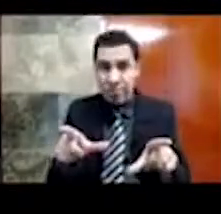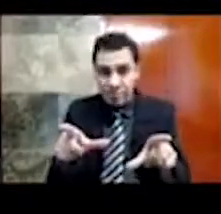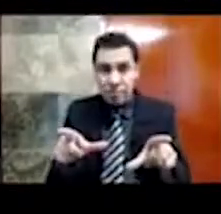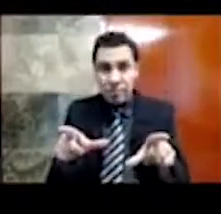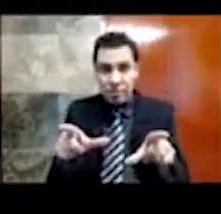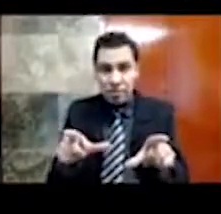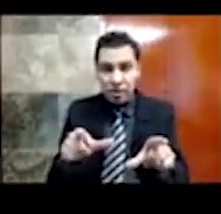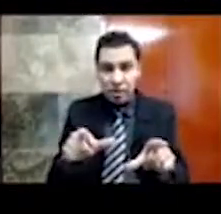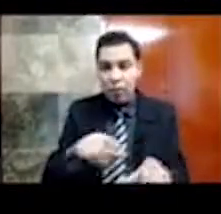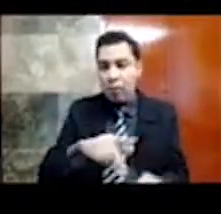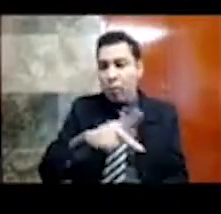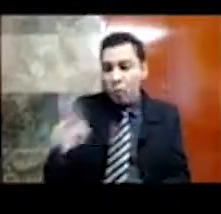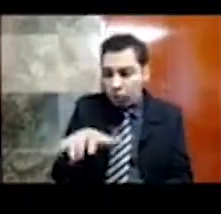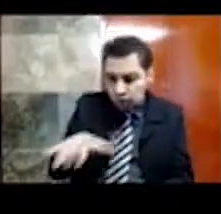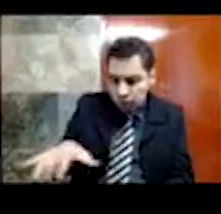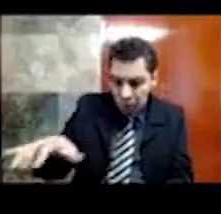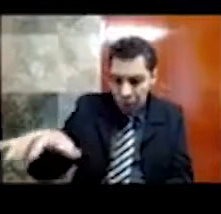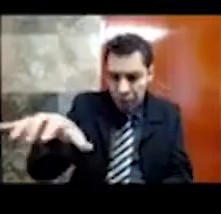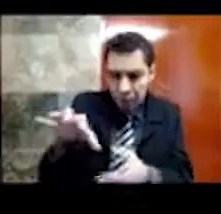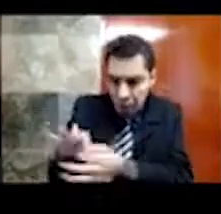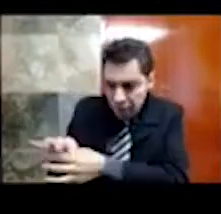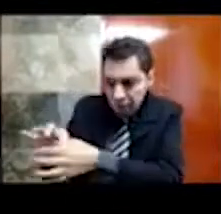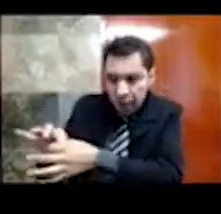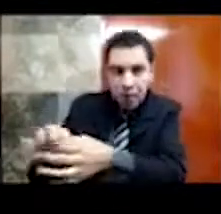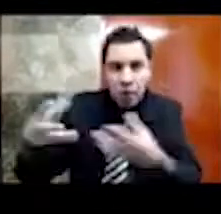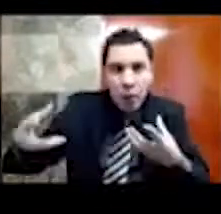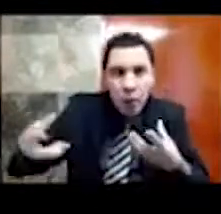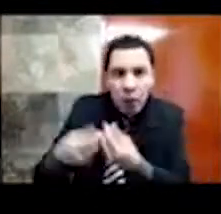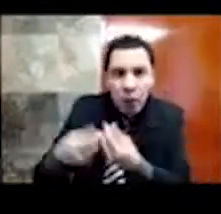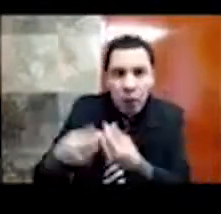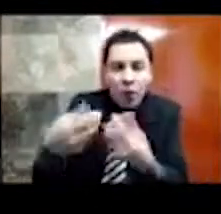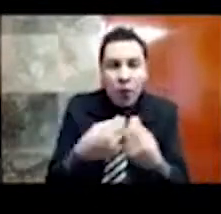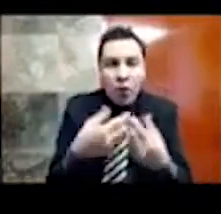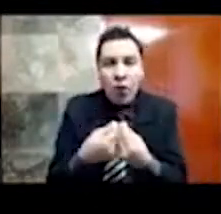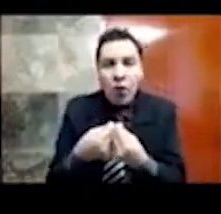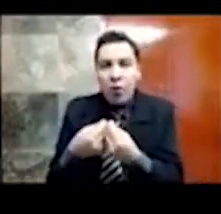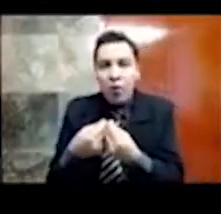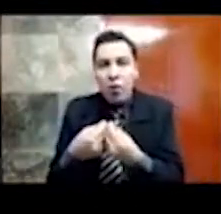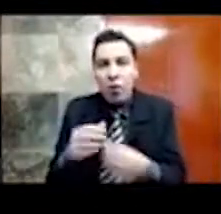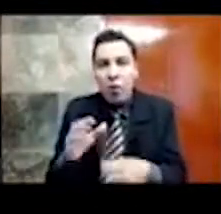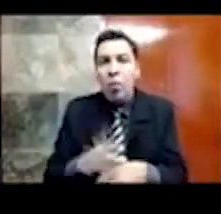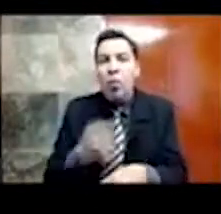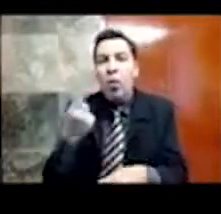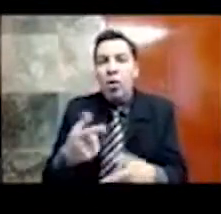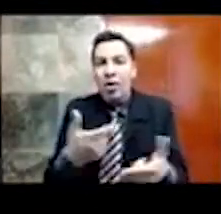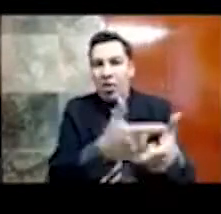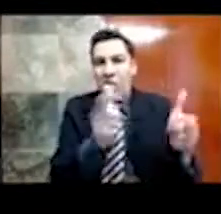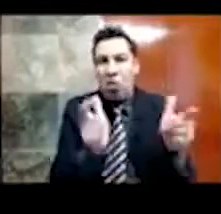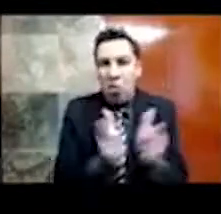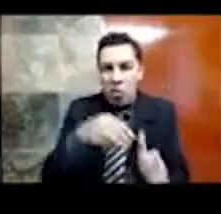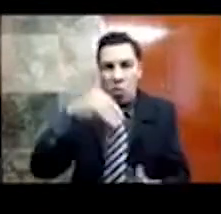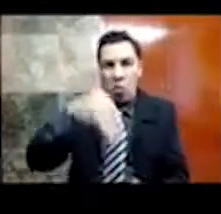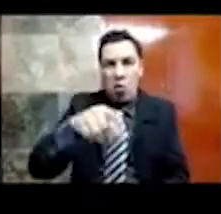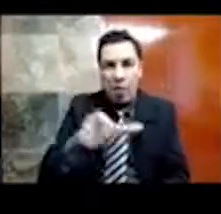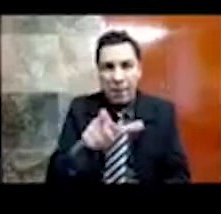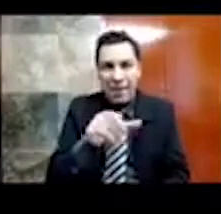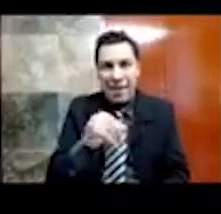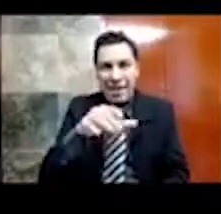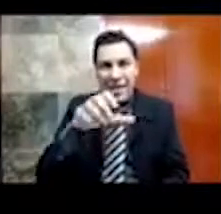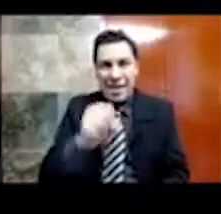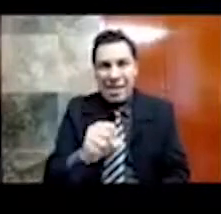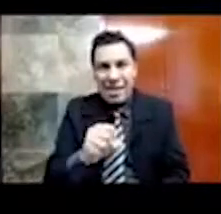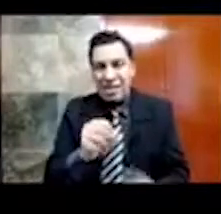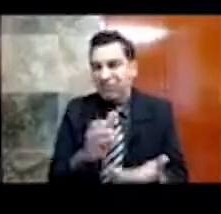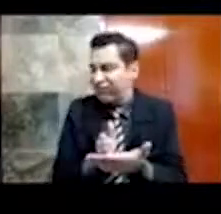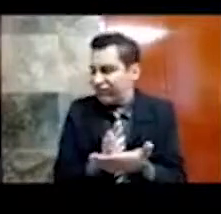pueblos que en el camino se van aliando a ellos porque odian al dominio, el tributo terrible de